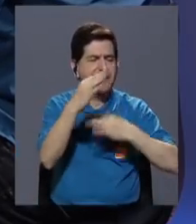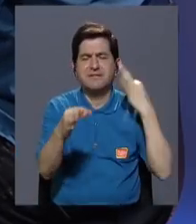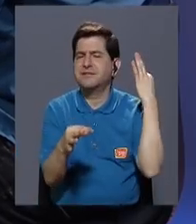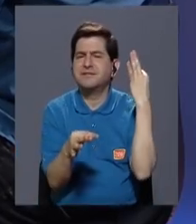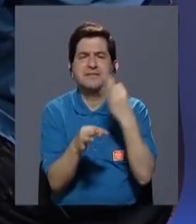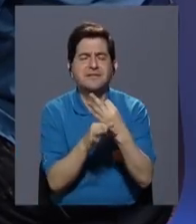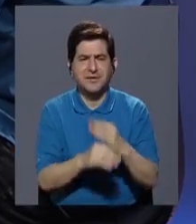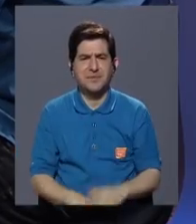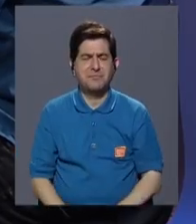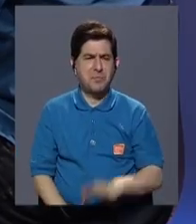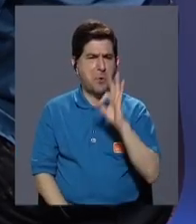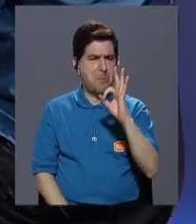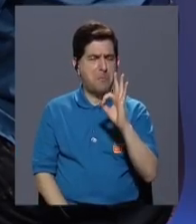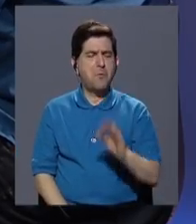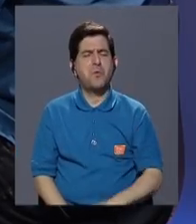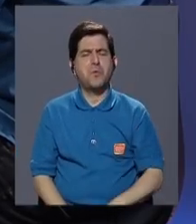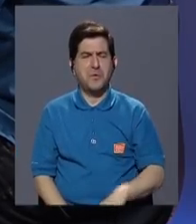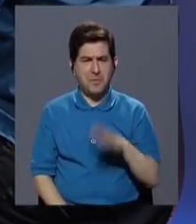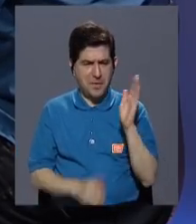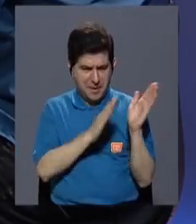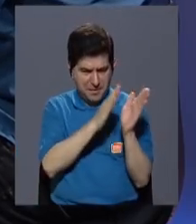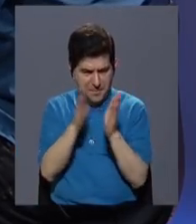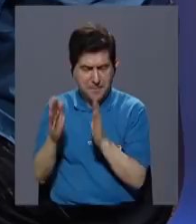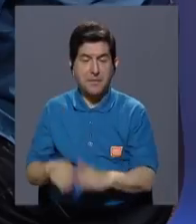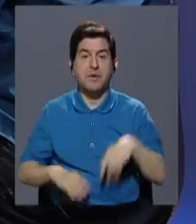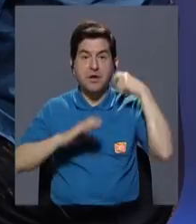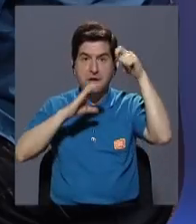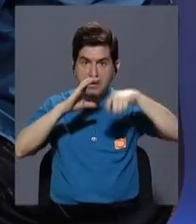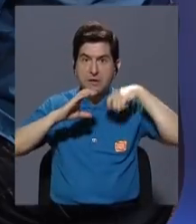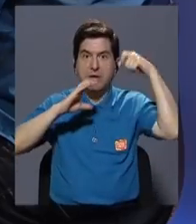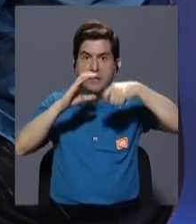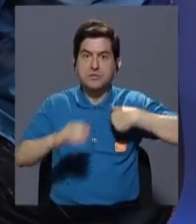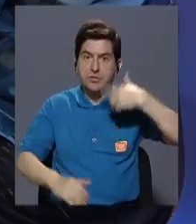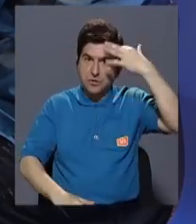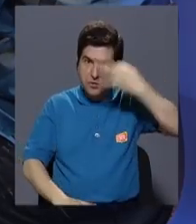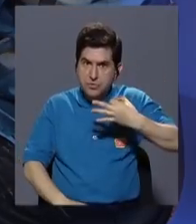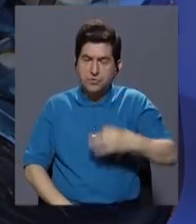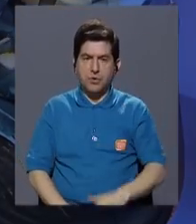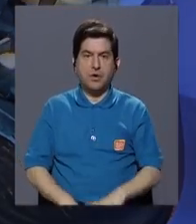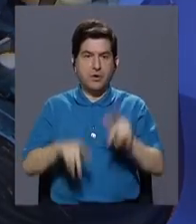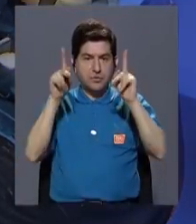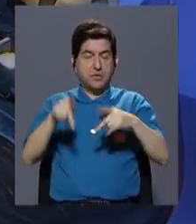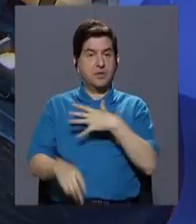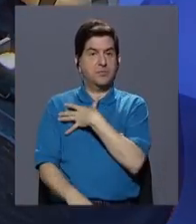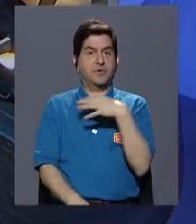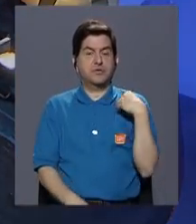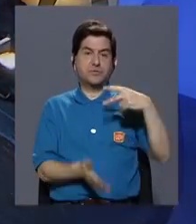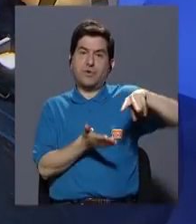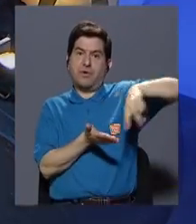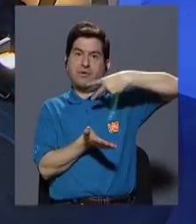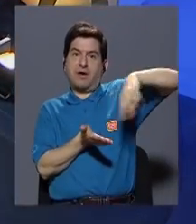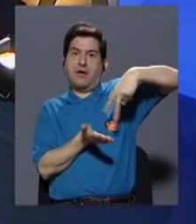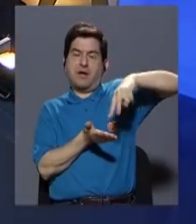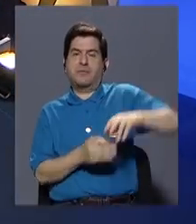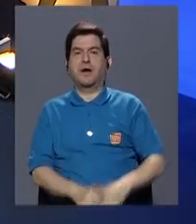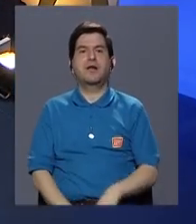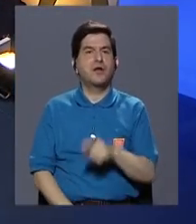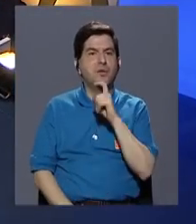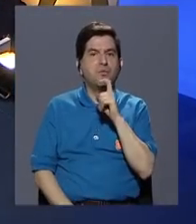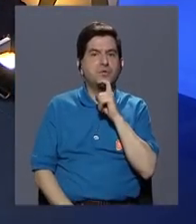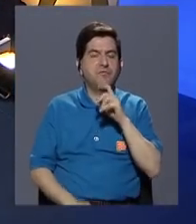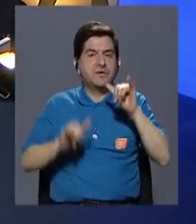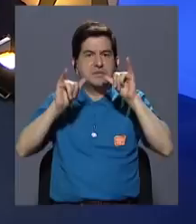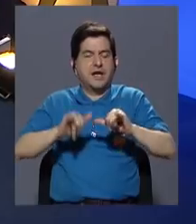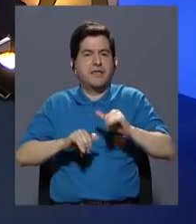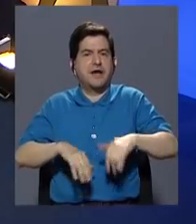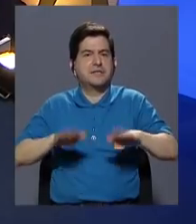interpretada y en el cine imagino que a la persona le gusta el baile le va a costar quedarse en out acá yo creo que la